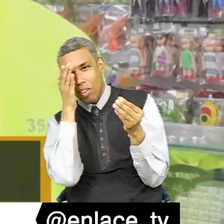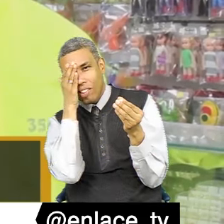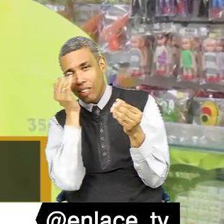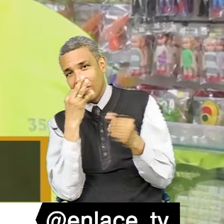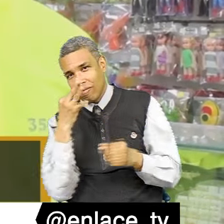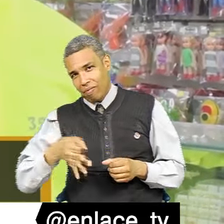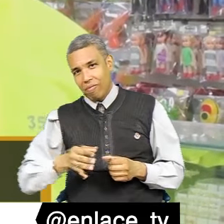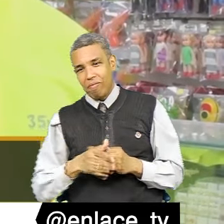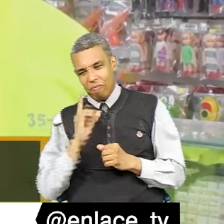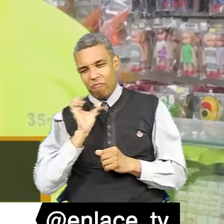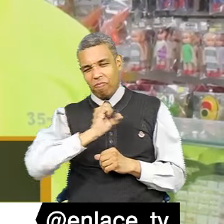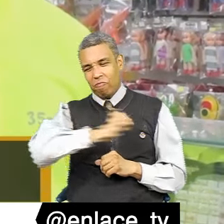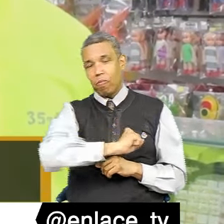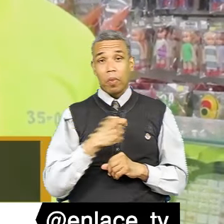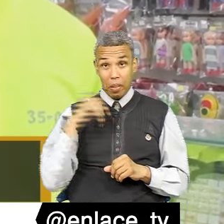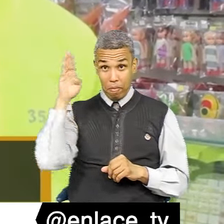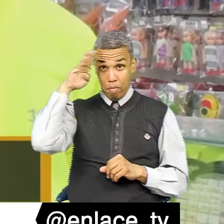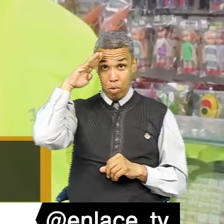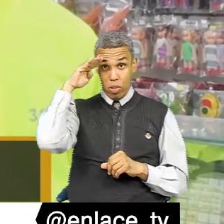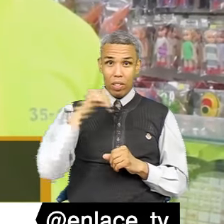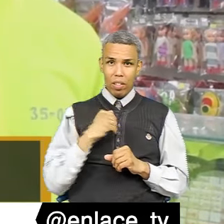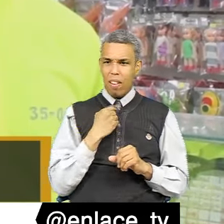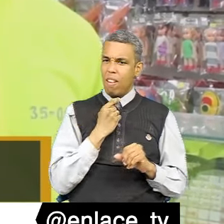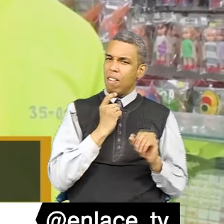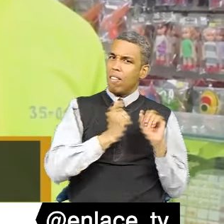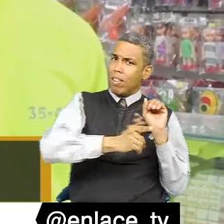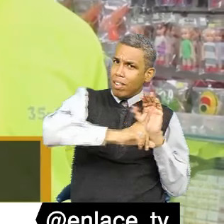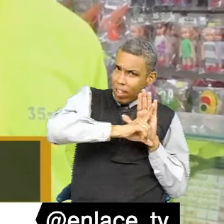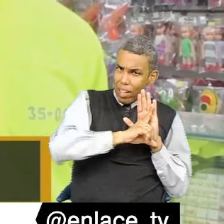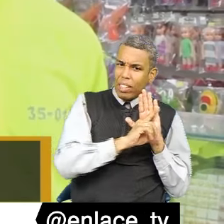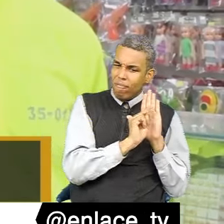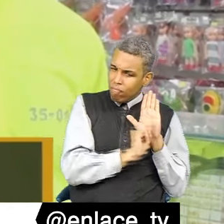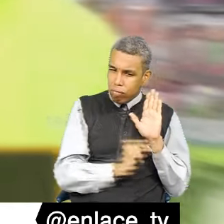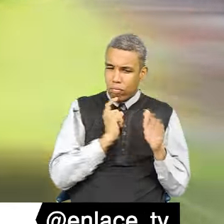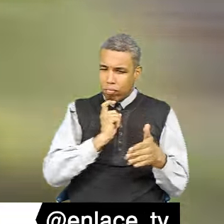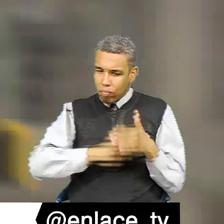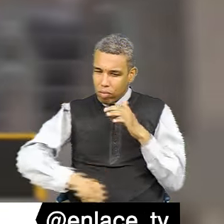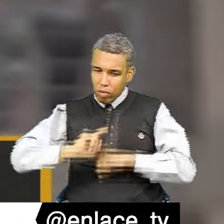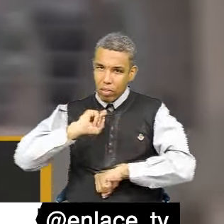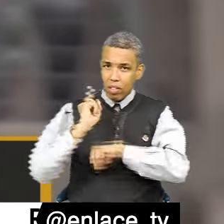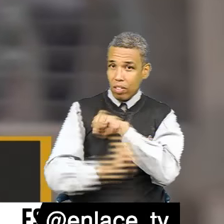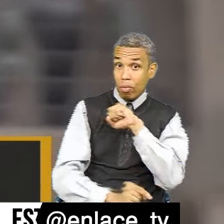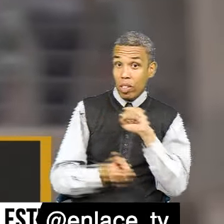Policía Judicial, en desarrollo de la Operación Júpiter, pasa una revisión muy minuciosa.